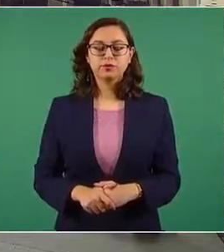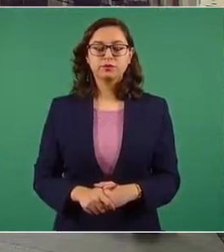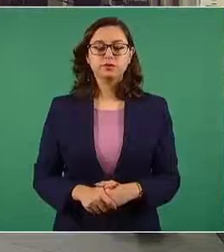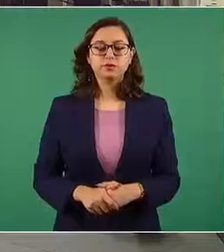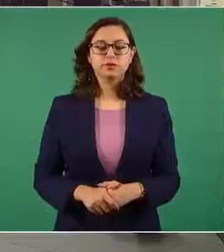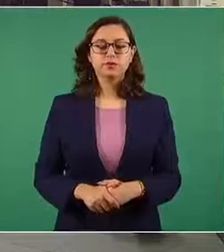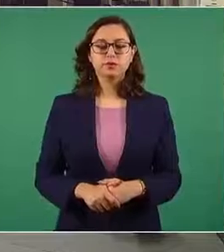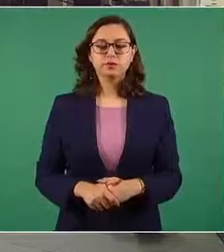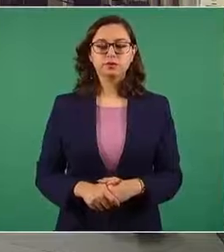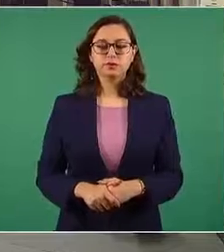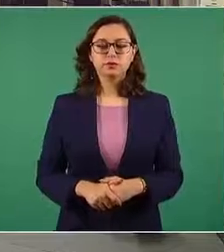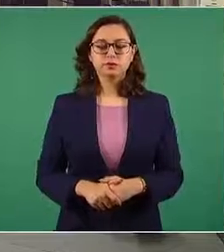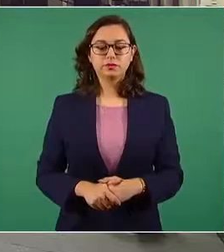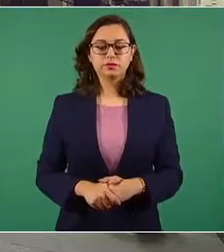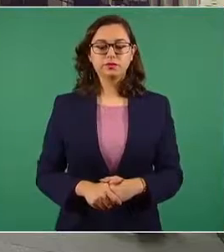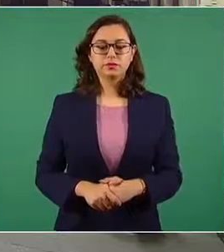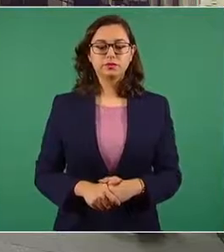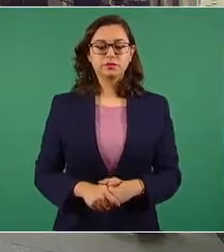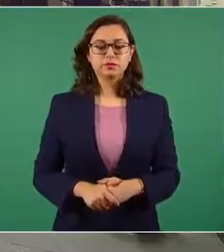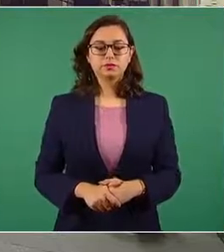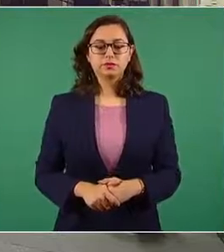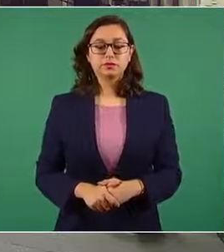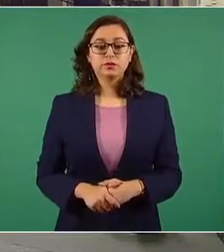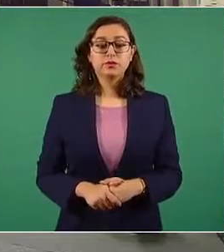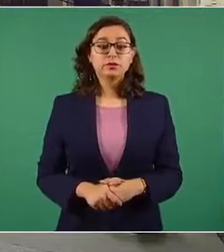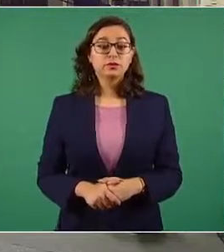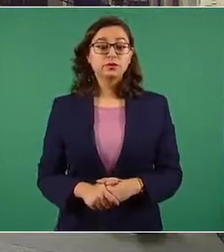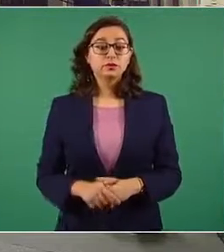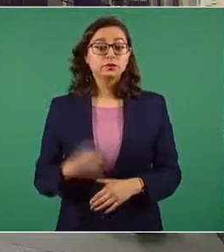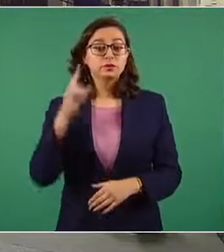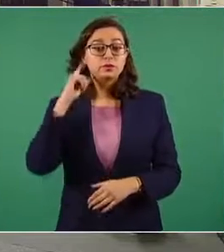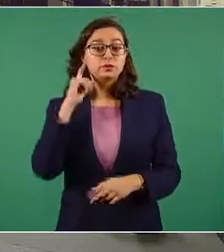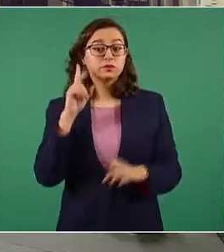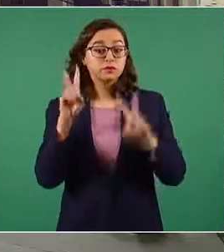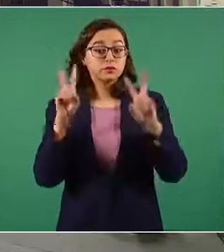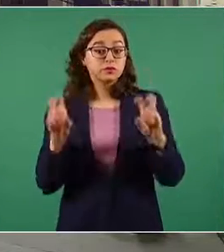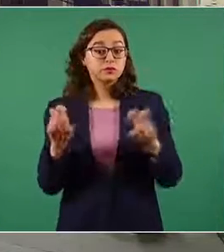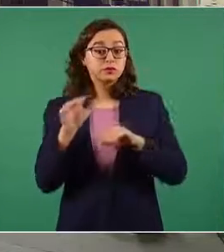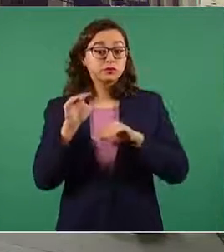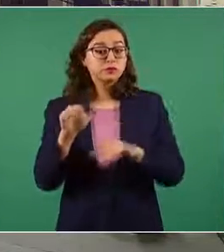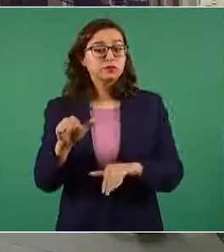A ver, sobre el tema de…